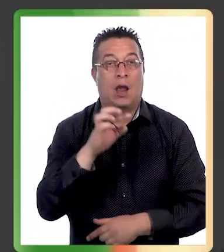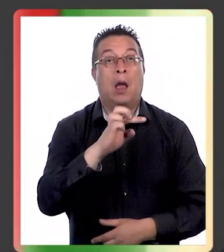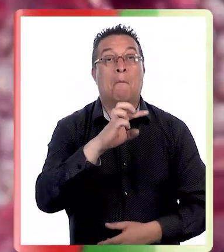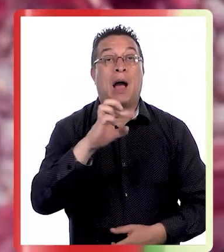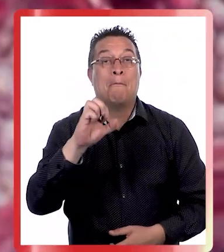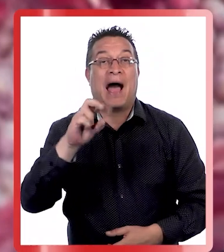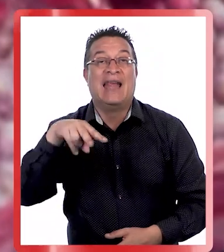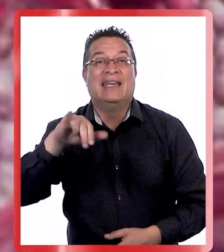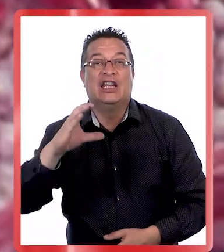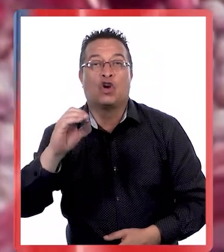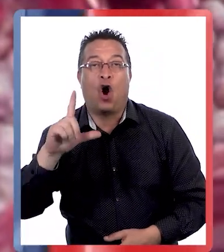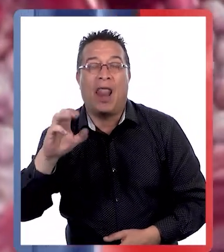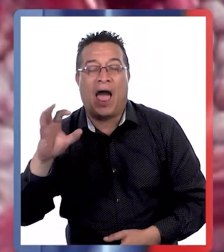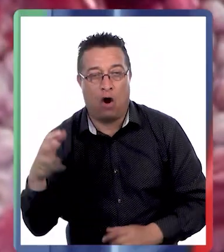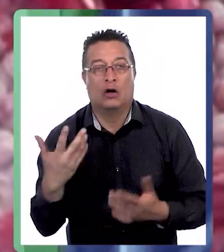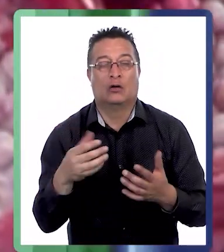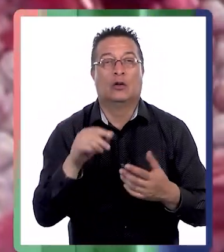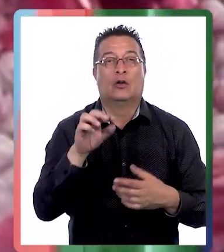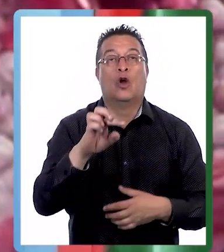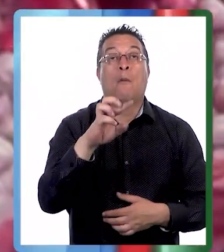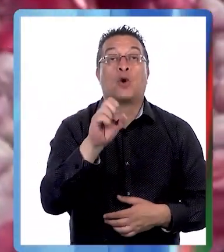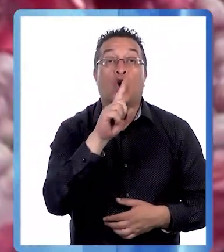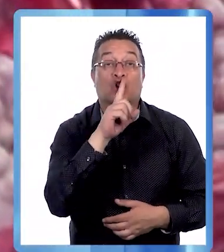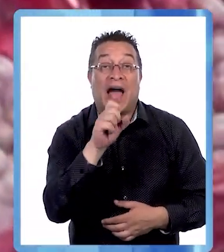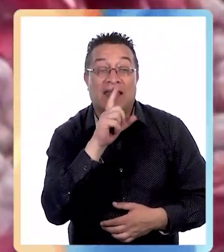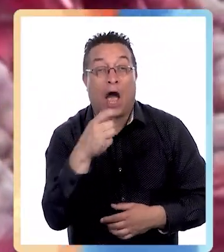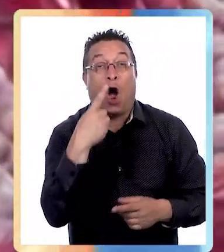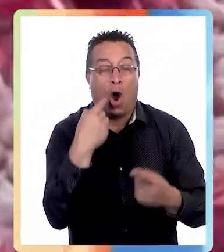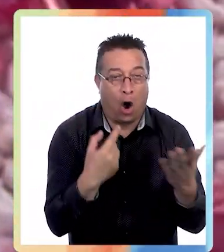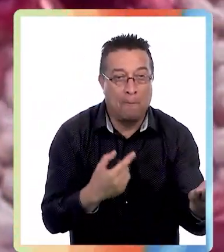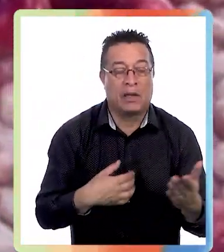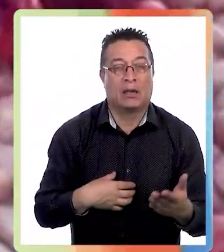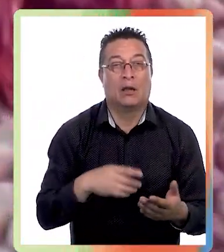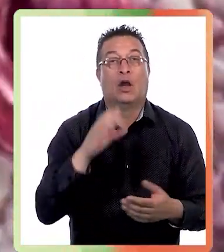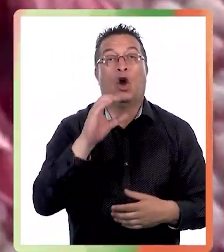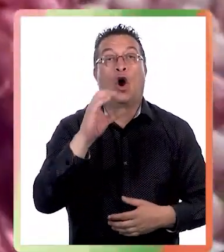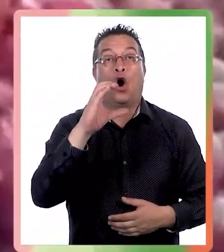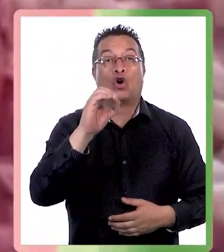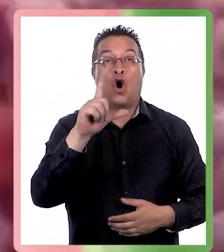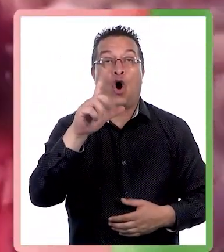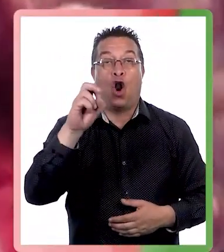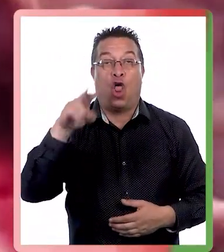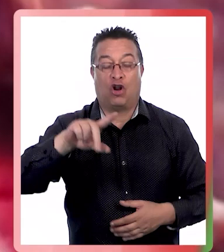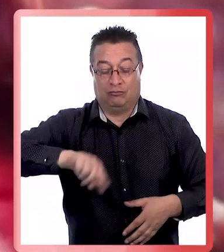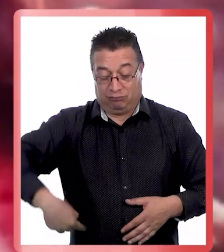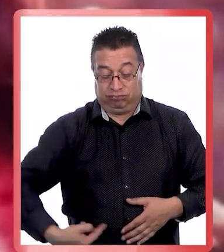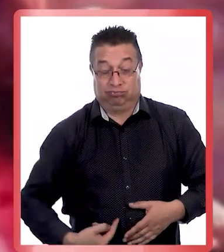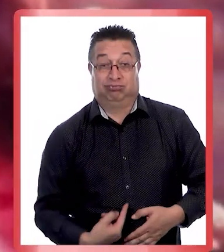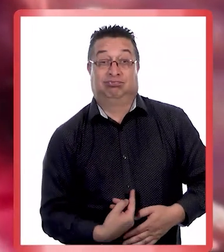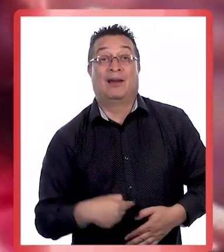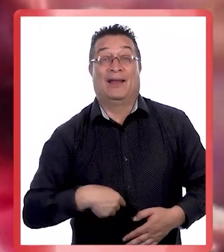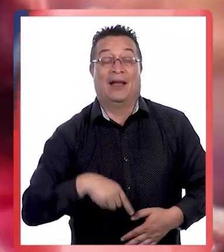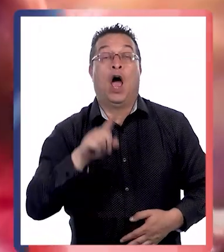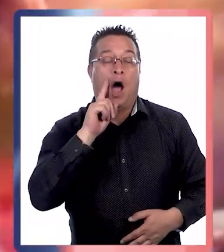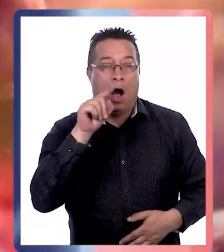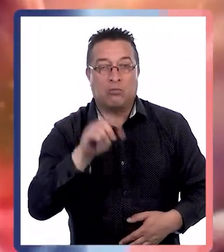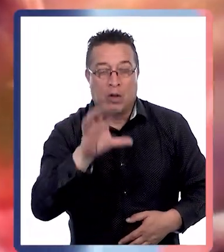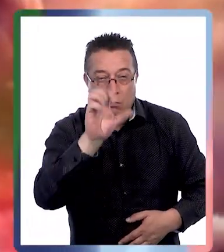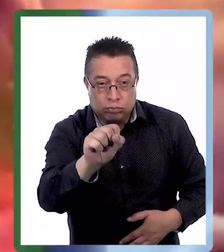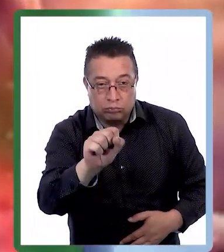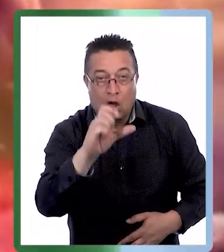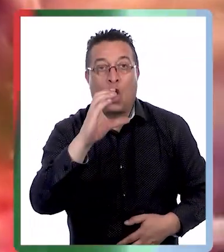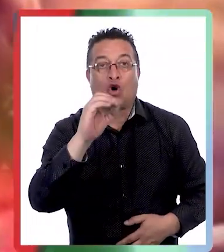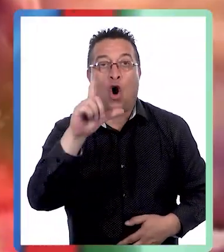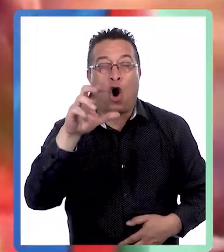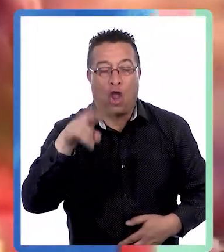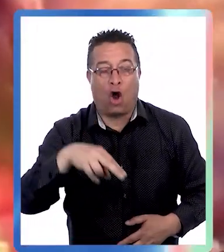las mujeres, el antígeno prostático en los hombres, y estoy pensando en la colonoscopía, que en hombres y mujeres puede detectar un cáncer de colon